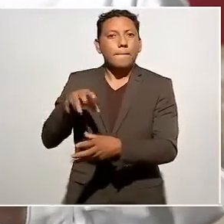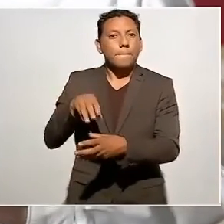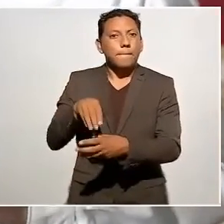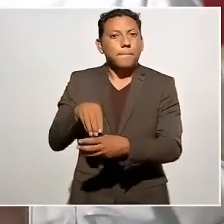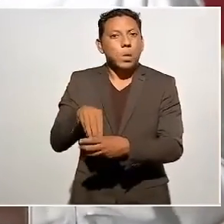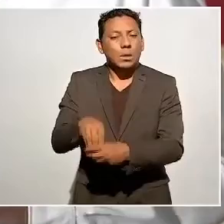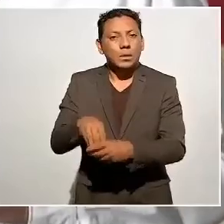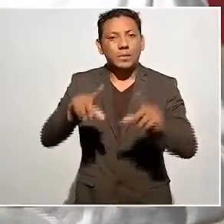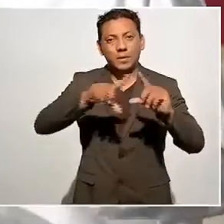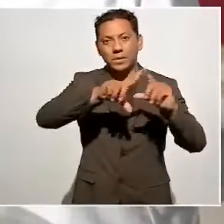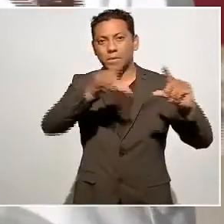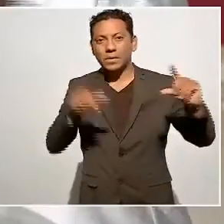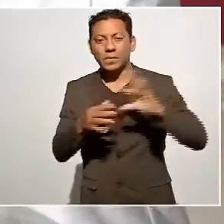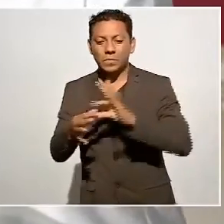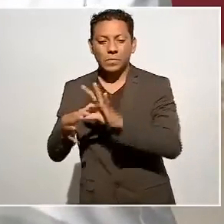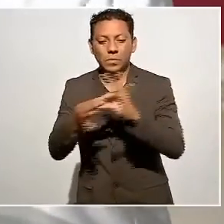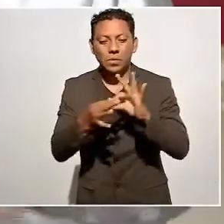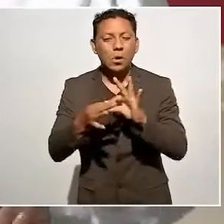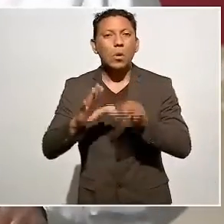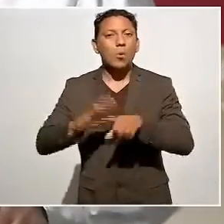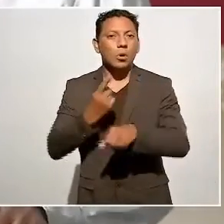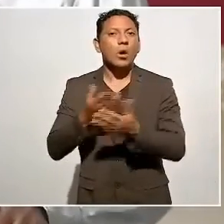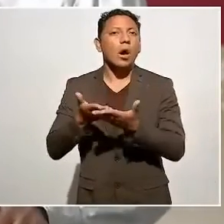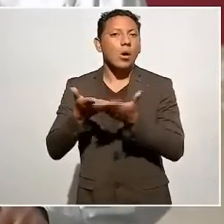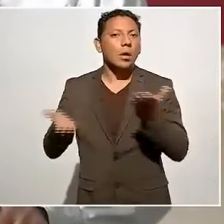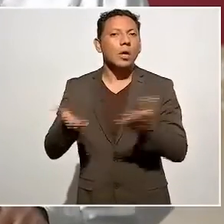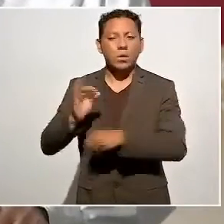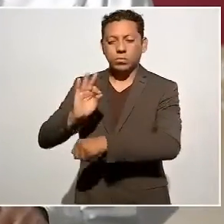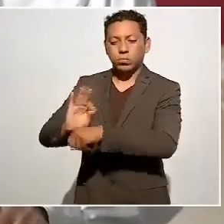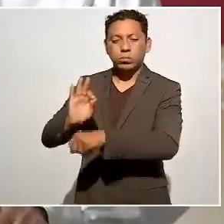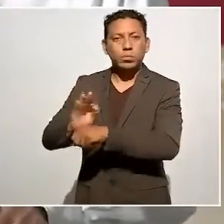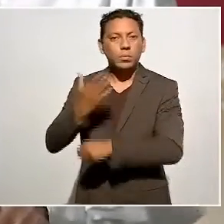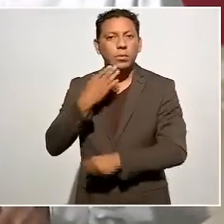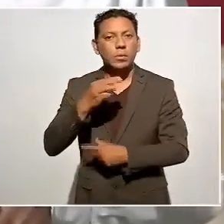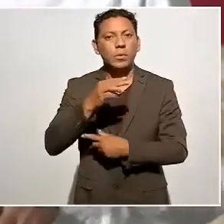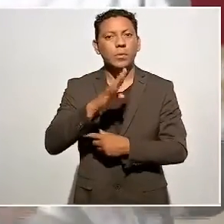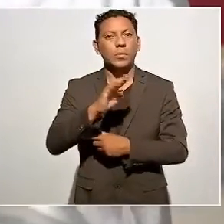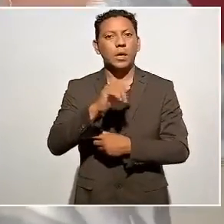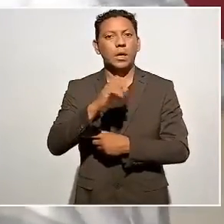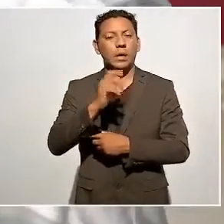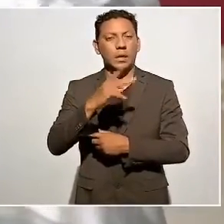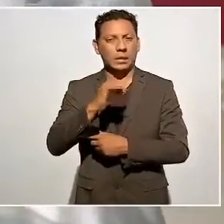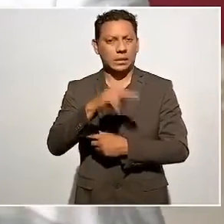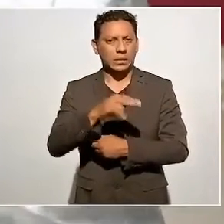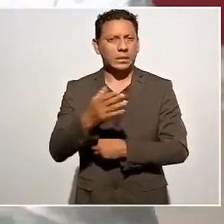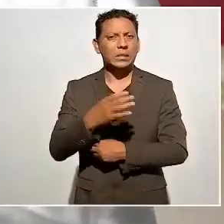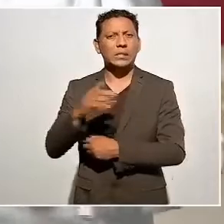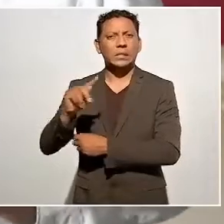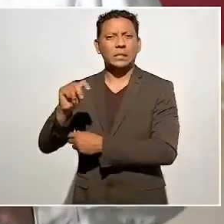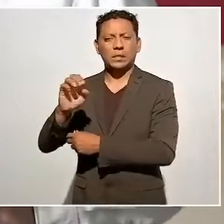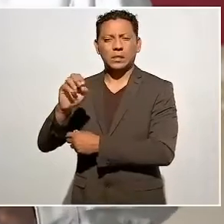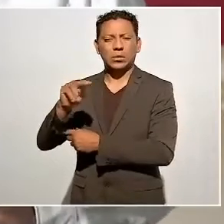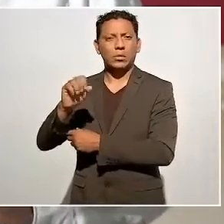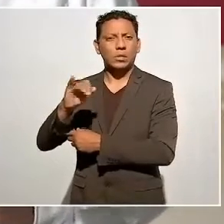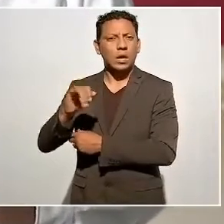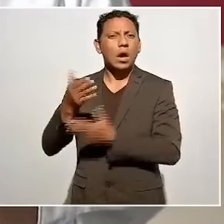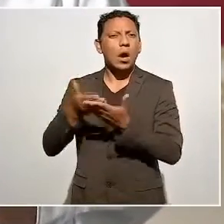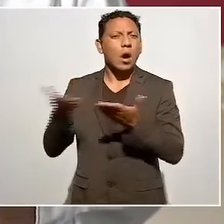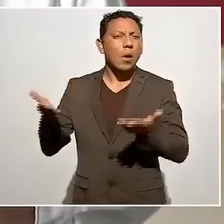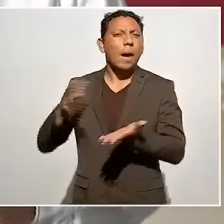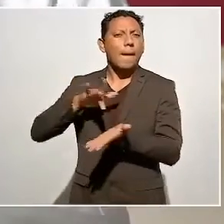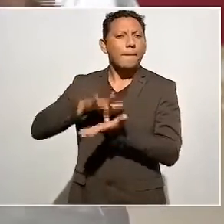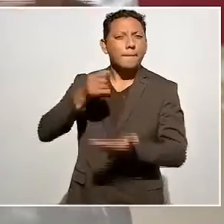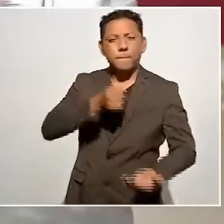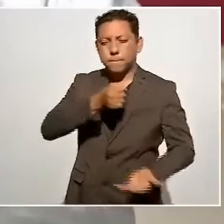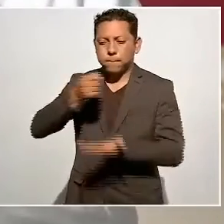el resto del país, porque han sido beneficiados Balancán y Tenosique con estímulos fiscales que nos equiparan